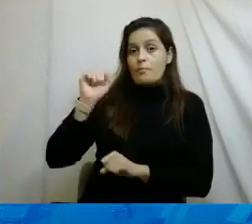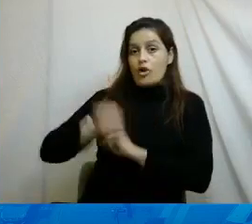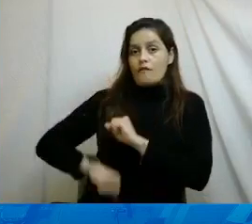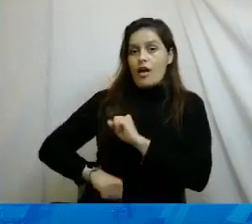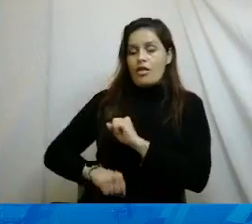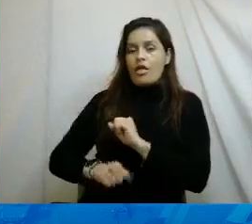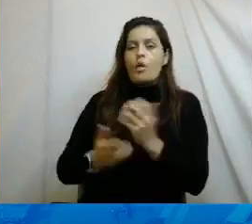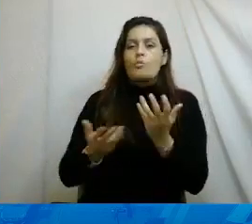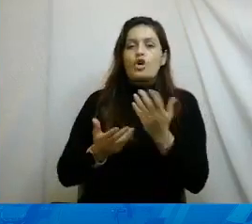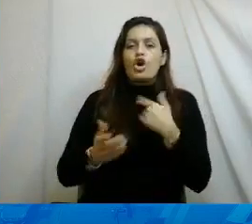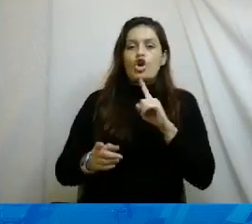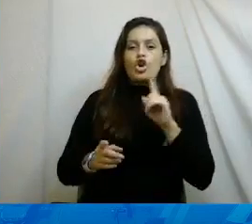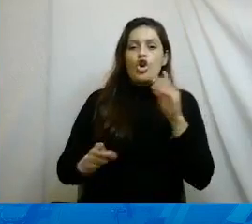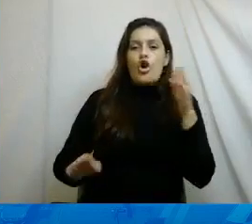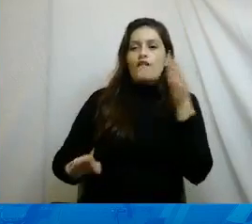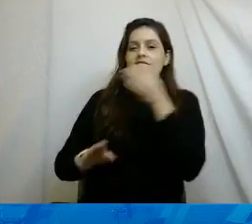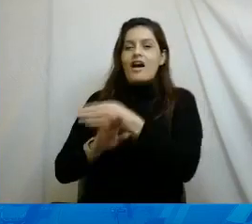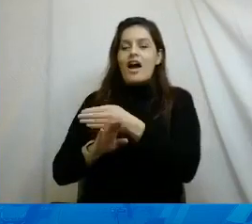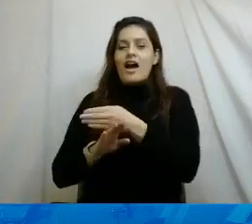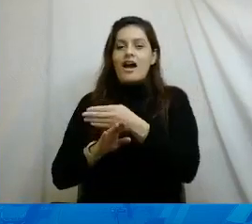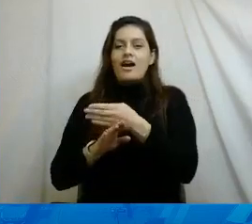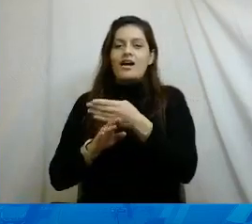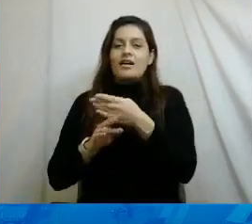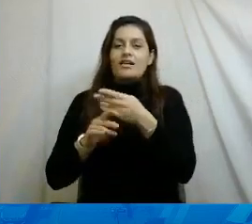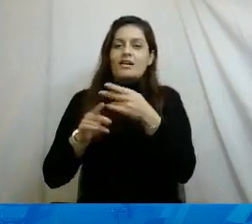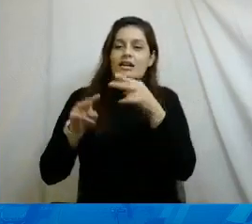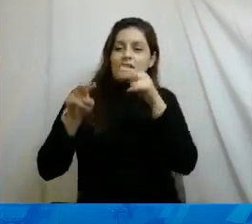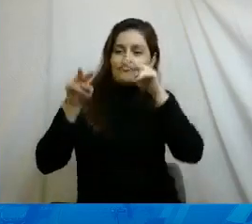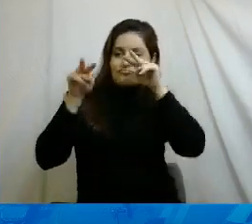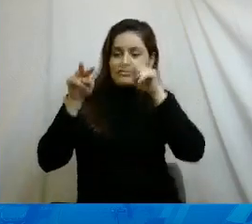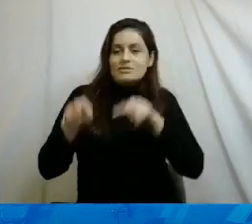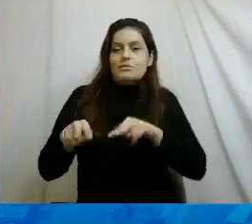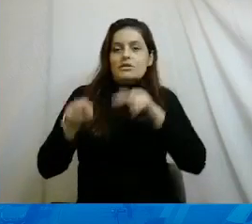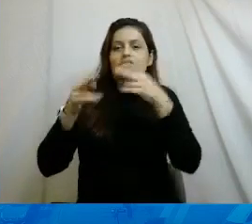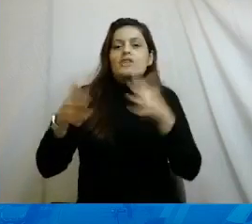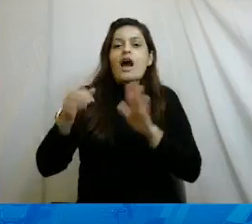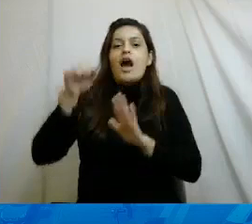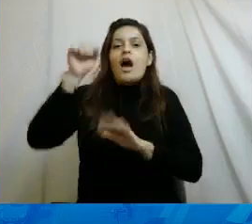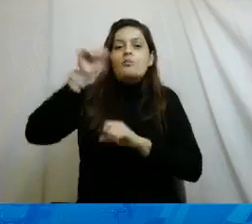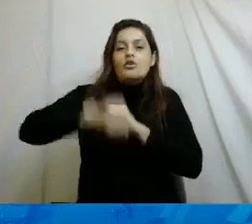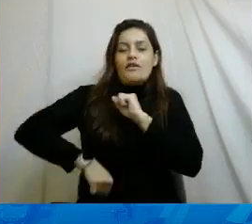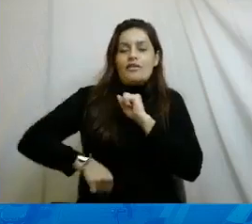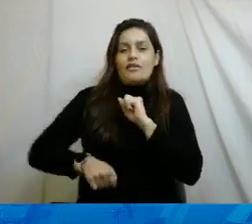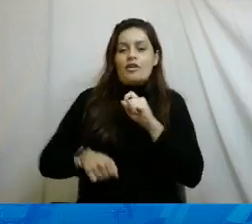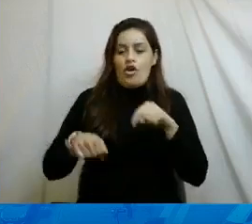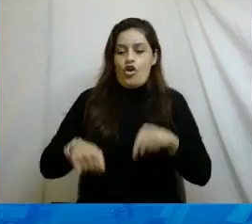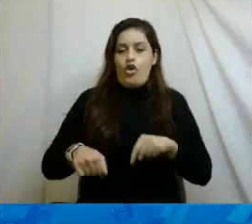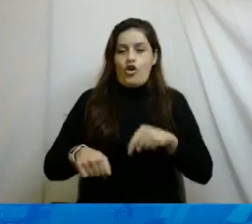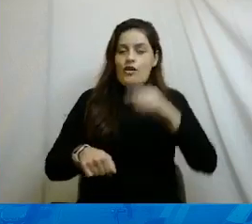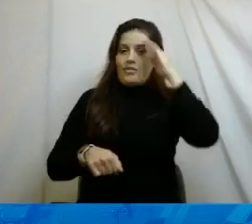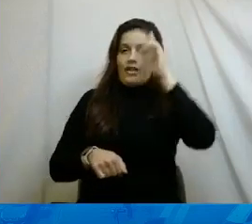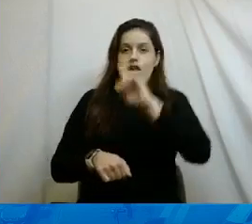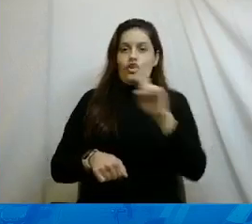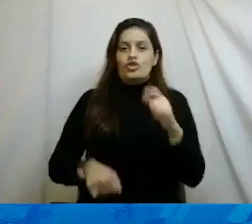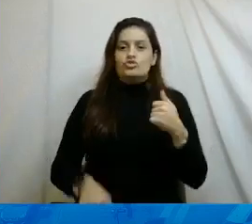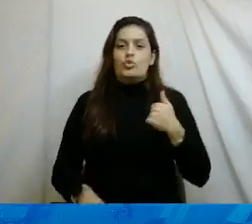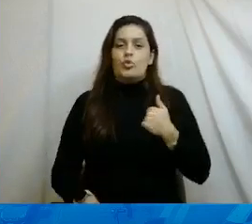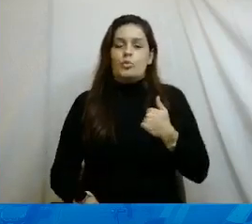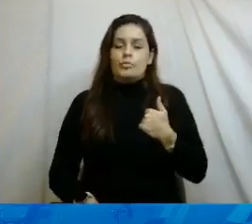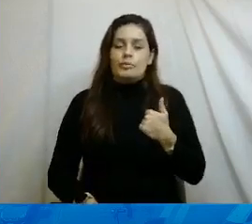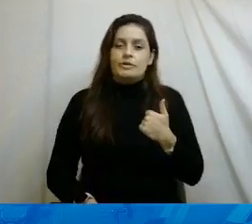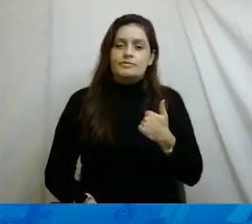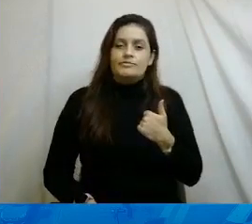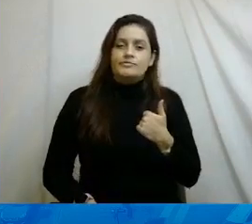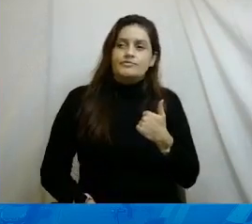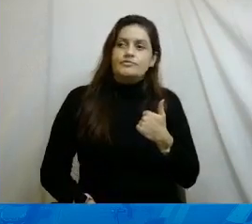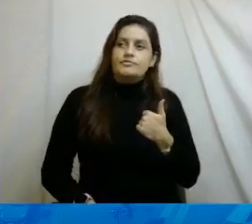va a inspección a fiscalizar esa ordenanza que ya está aprobada? O sea, hoy día no se cumple.